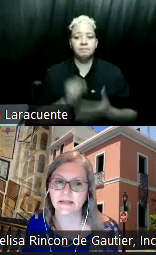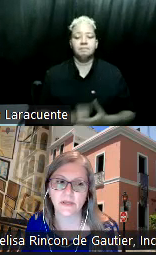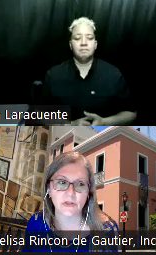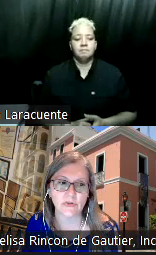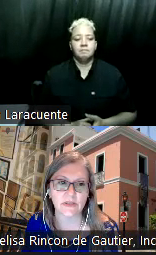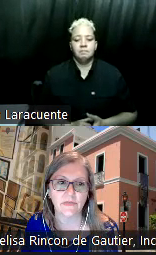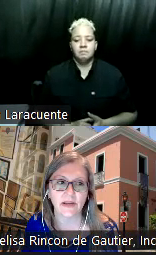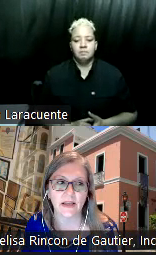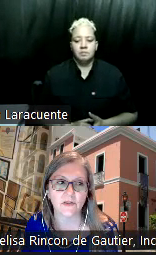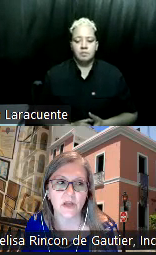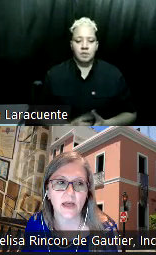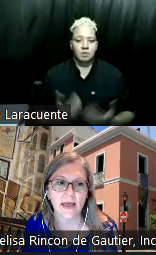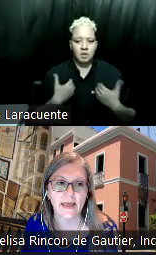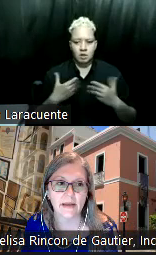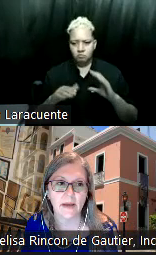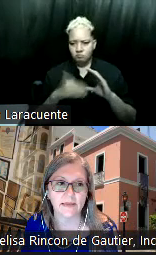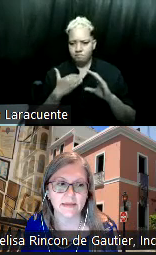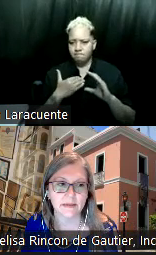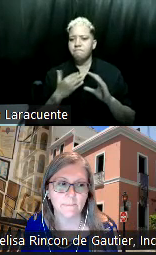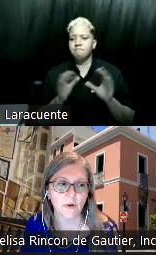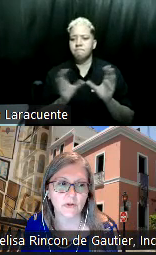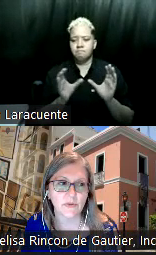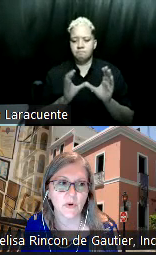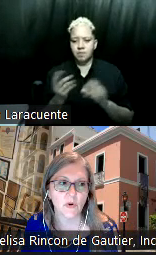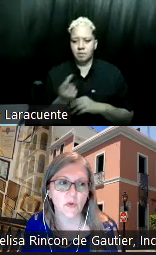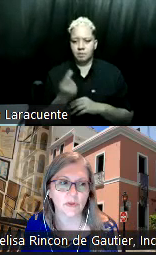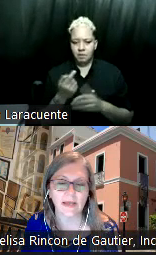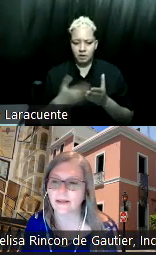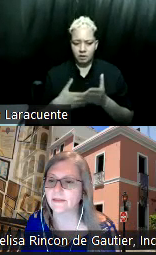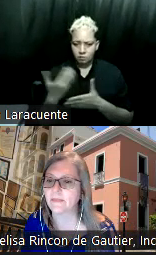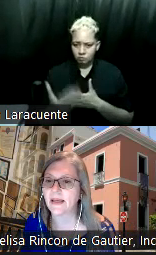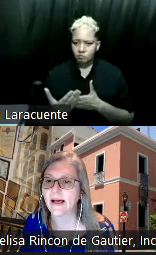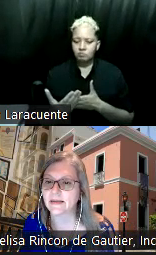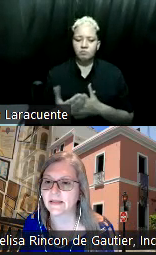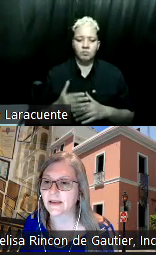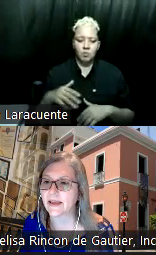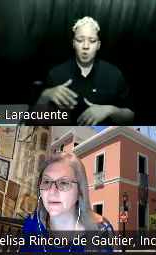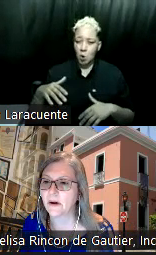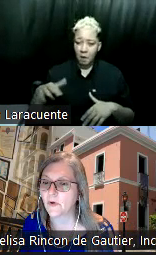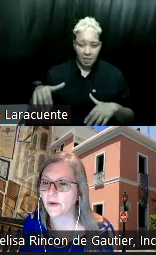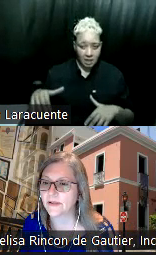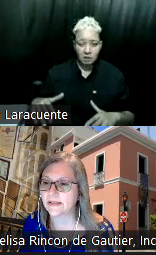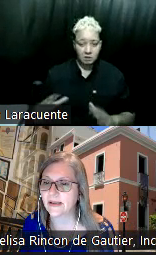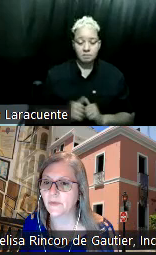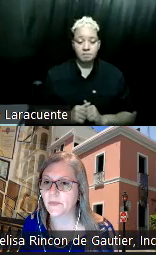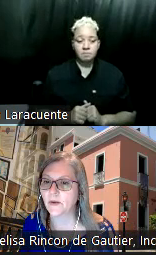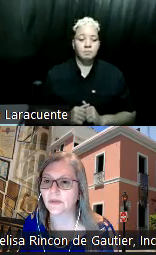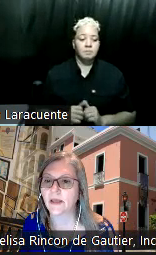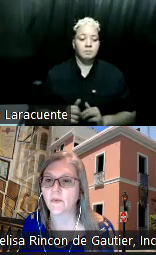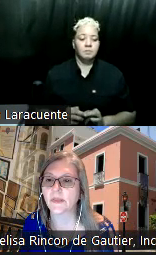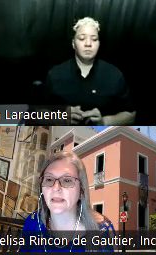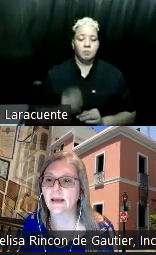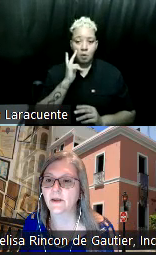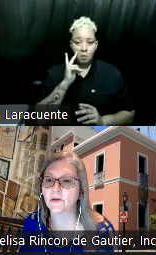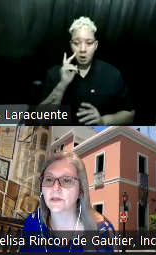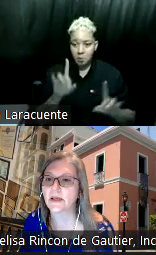estarán recibiendo sus certificados el martes próximo como tarde. Así que vamos a ver si tenemos preguntas